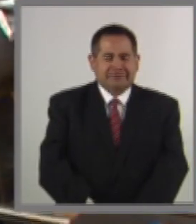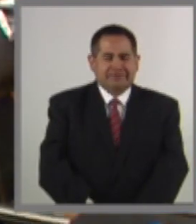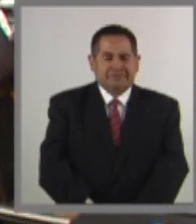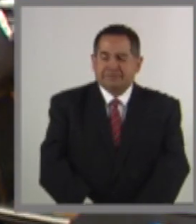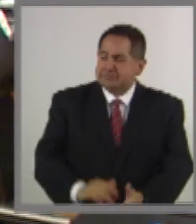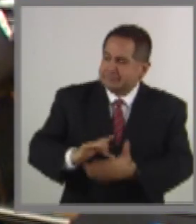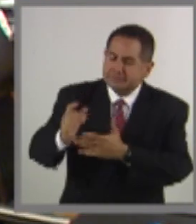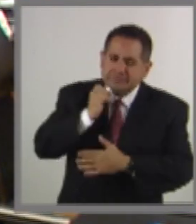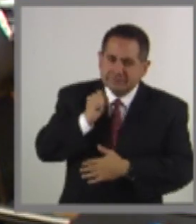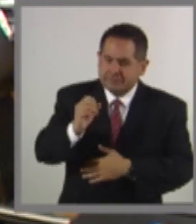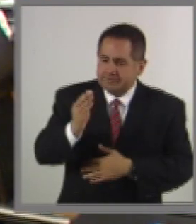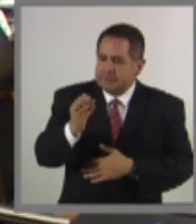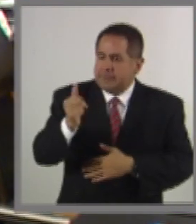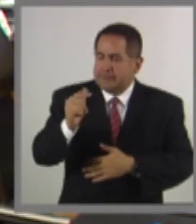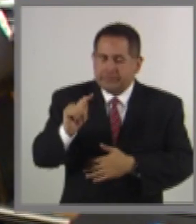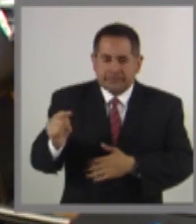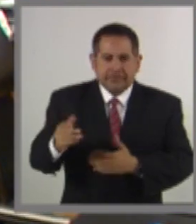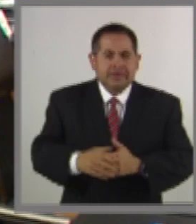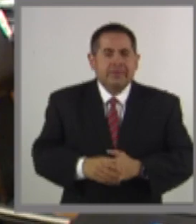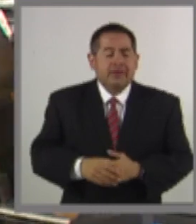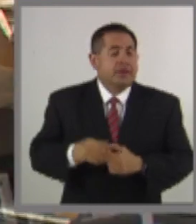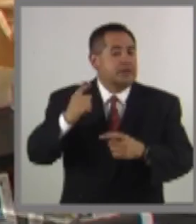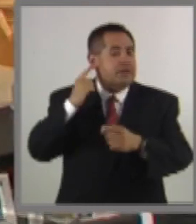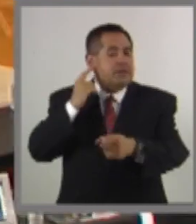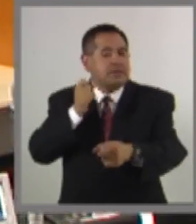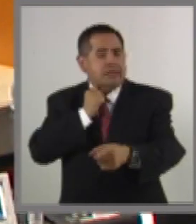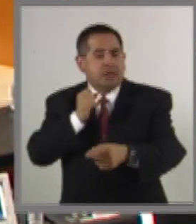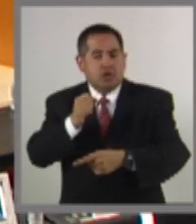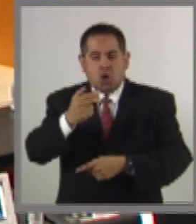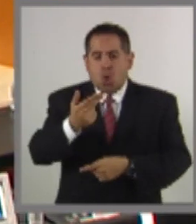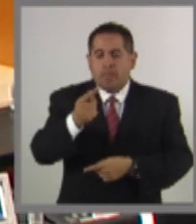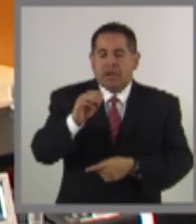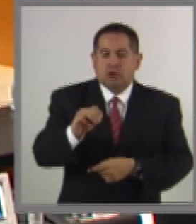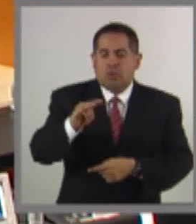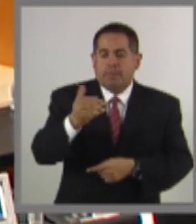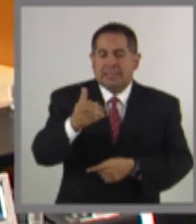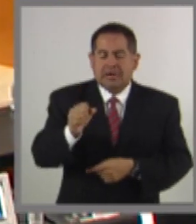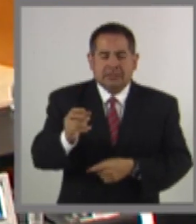Muchas gracias, senador Bartlett. Sonido en el escaño al senador Humberto Mayans.